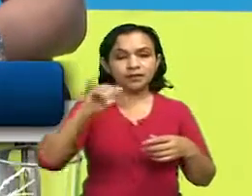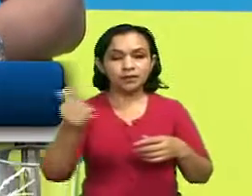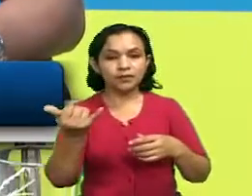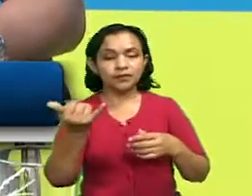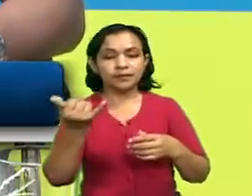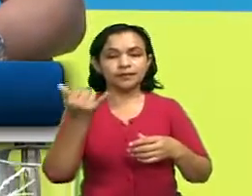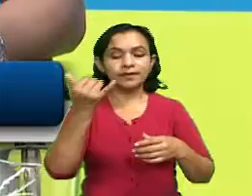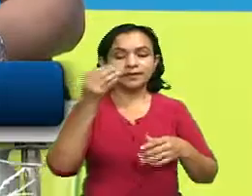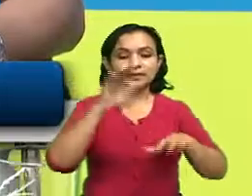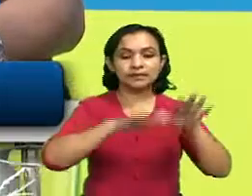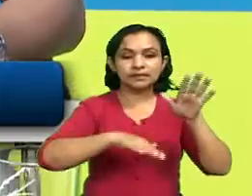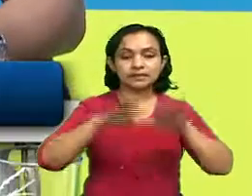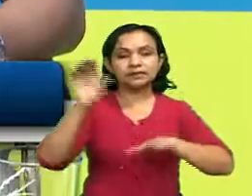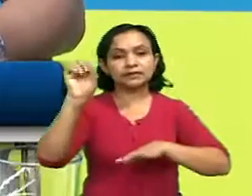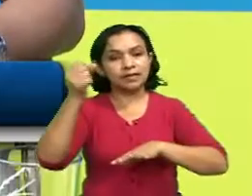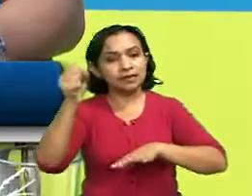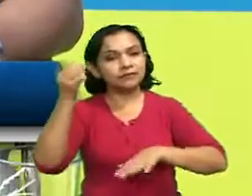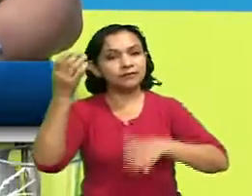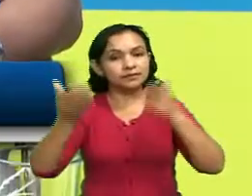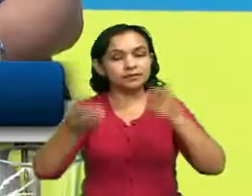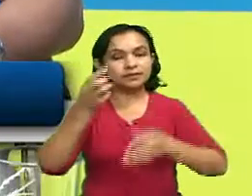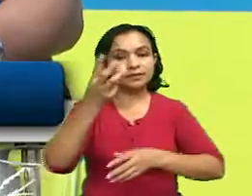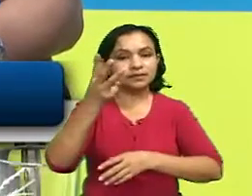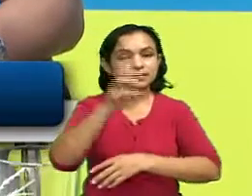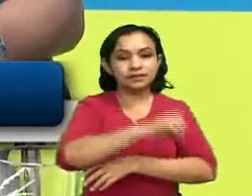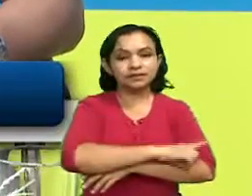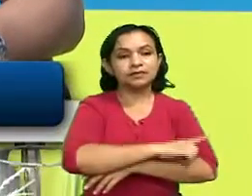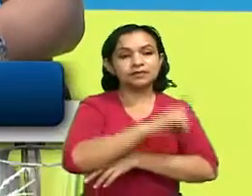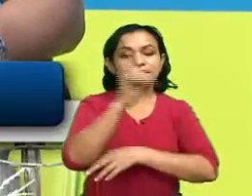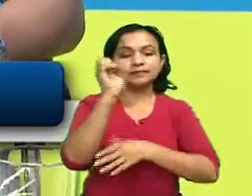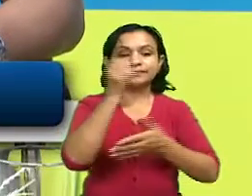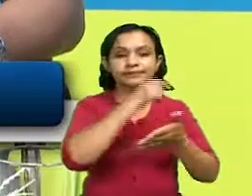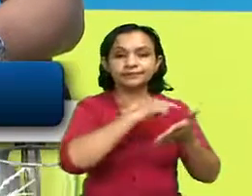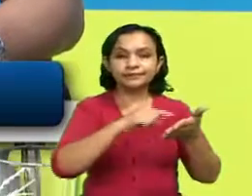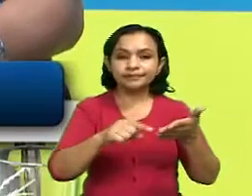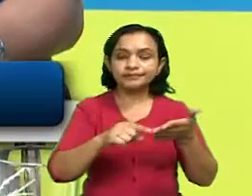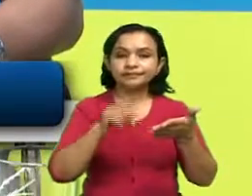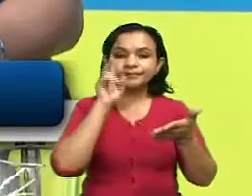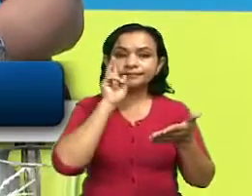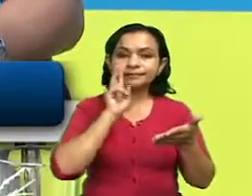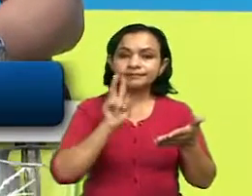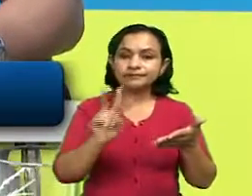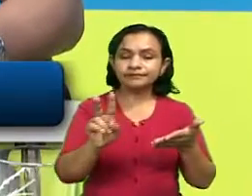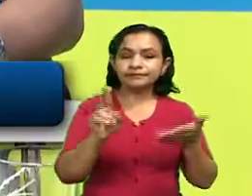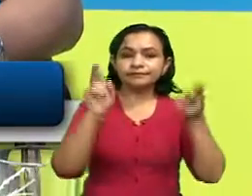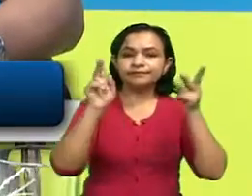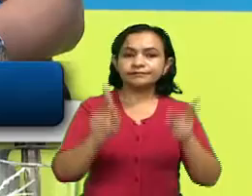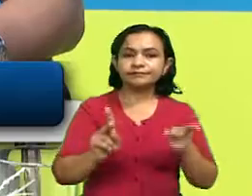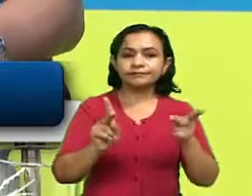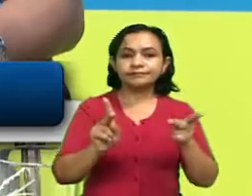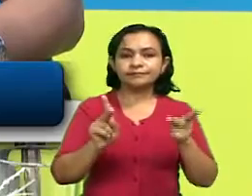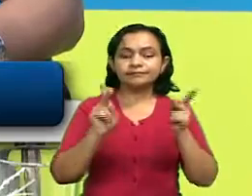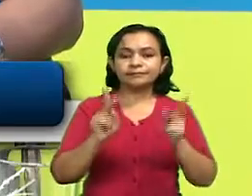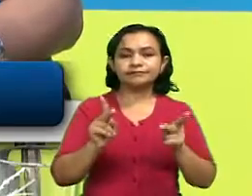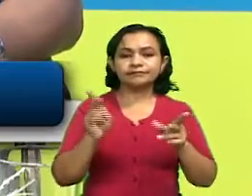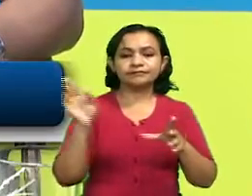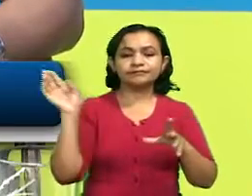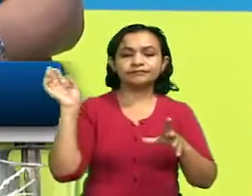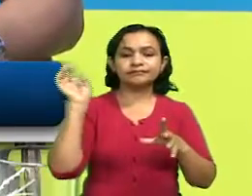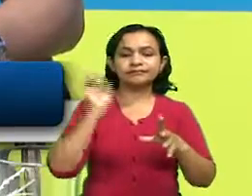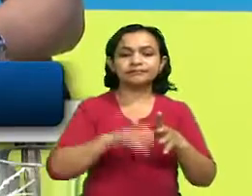jueves, 10 por medio y sábado, ¿verdad? Que son 3 días a la semana que pasa. Pero he visto una inconsciencia. Por ejemplo, hay personas que sacan la